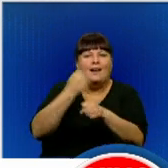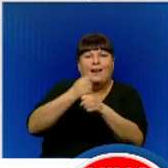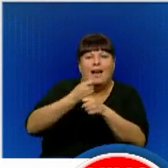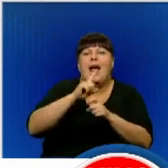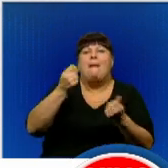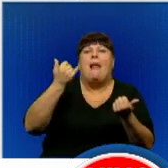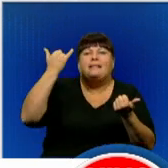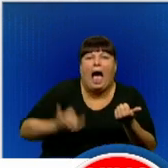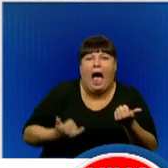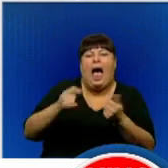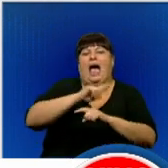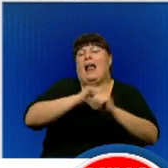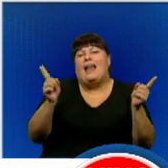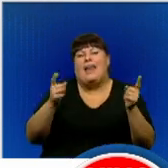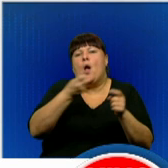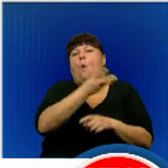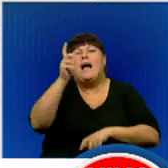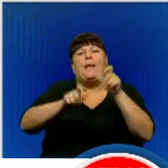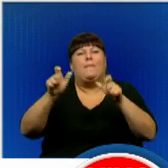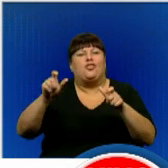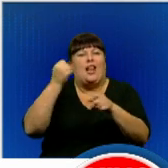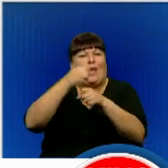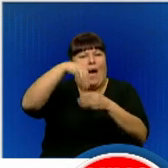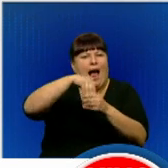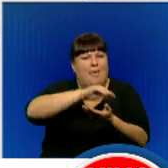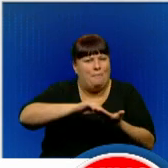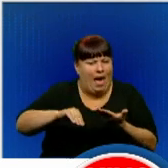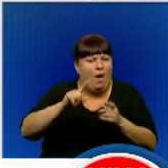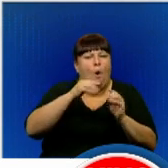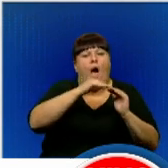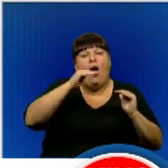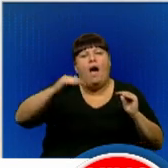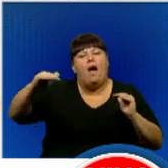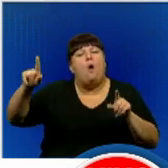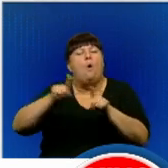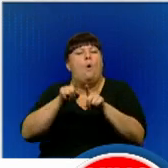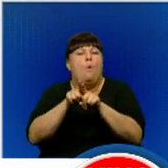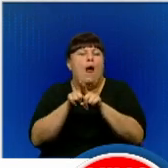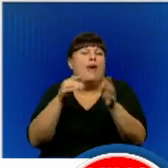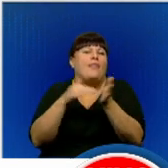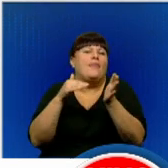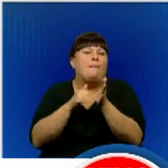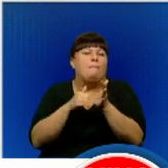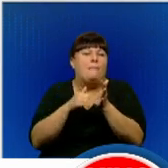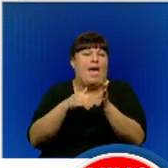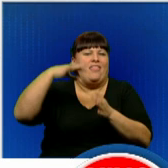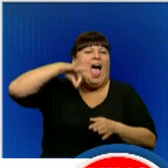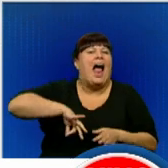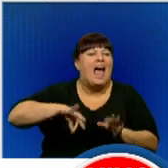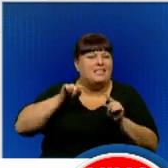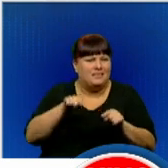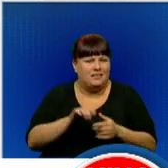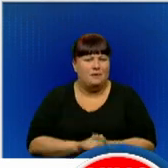patrimonio ni por cantidad de personal que es una escala que se establece en función de las ganancias